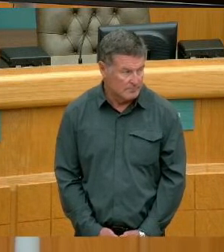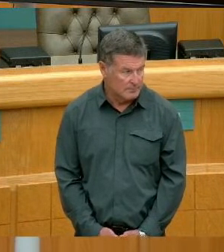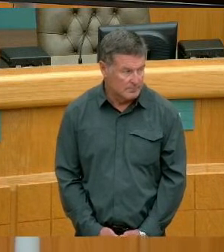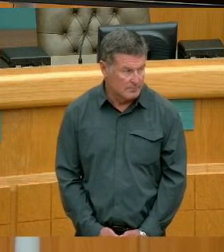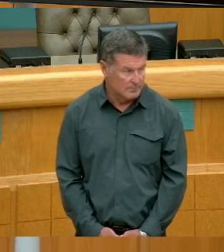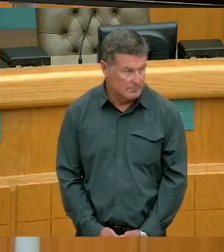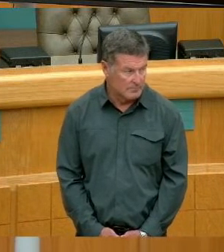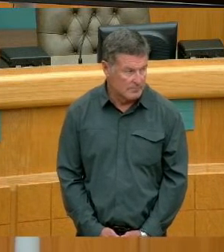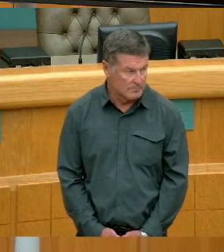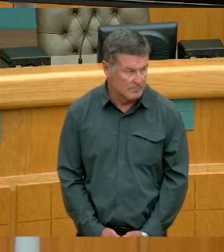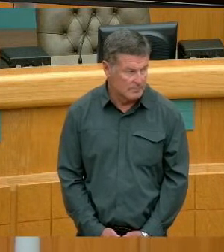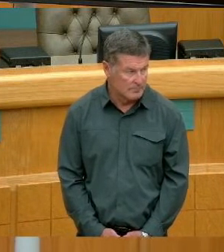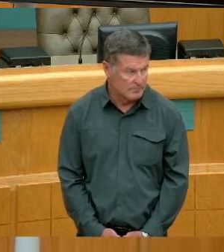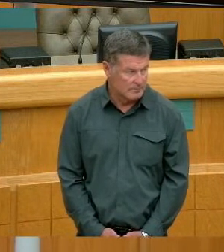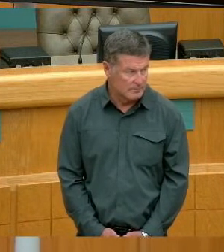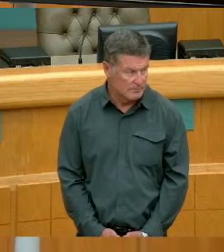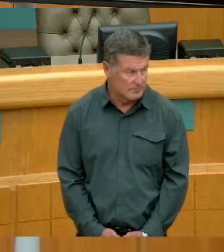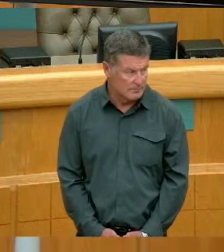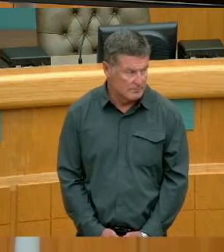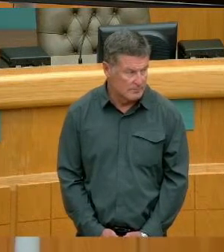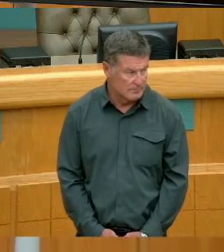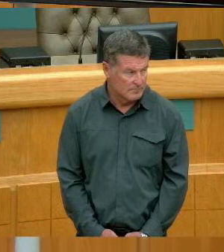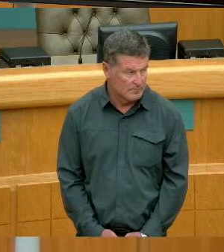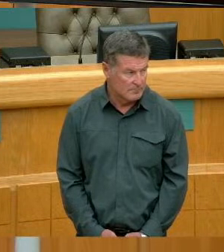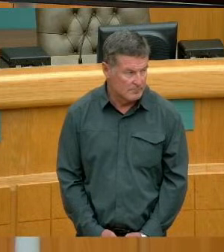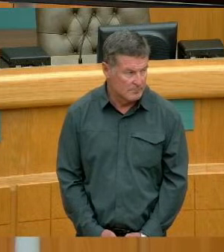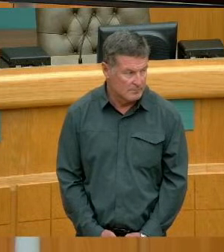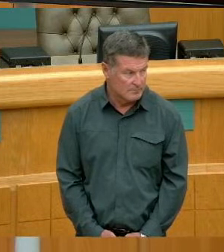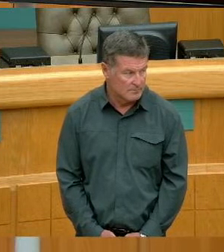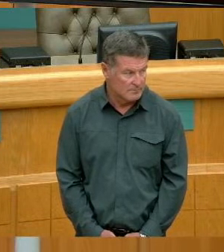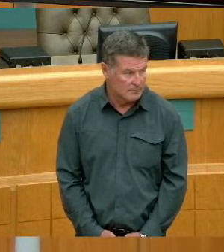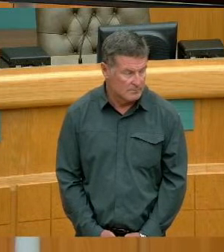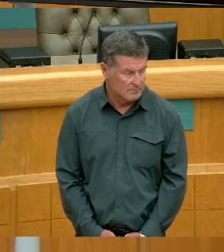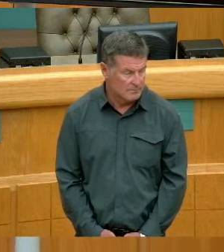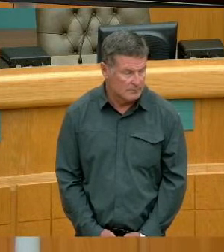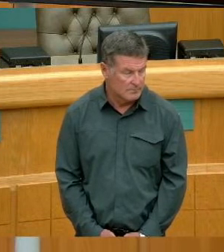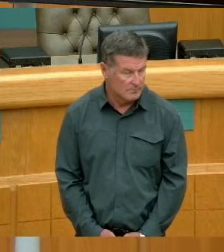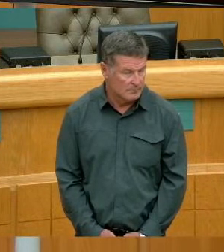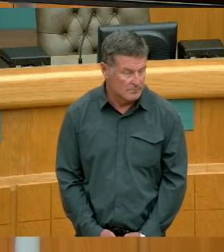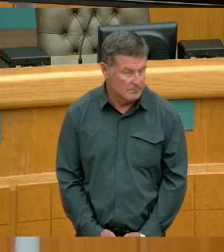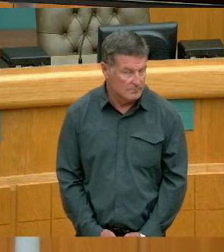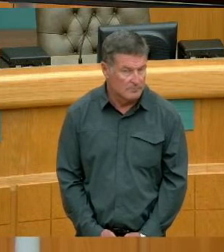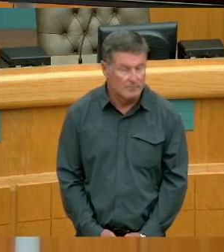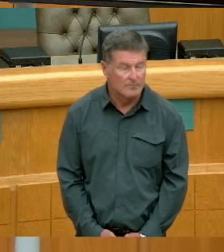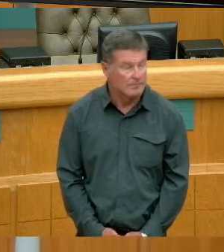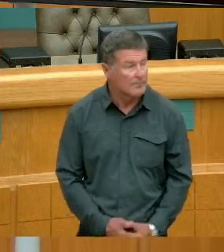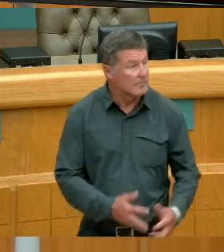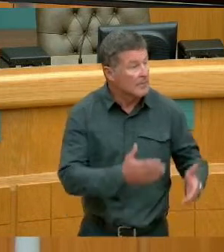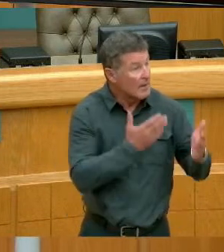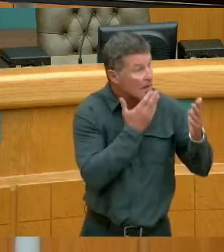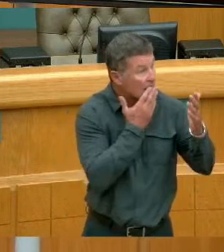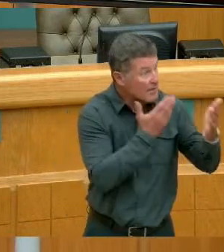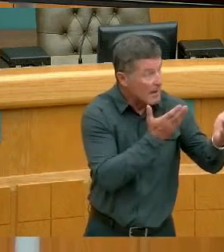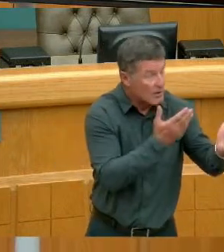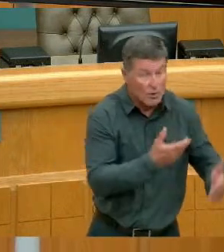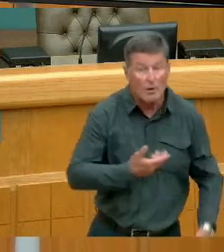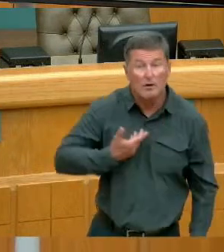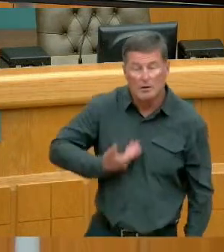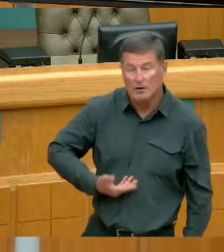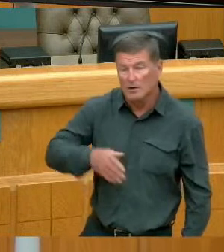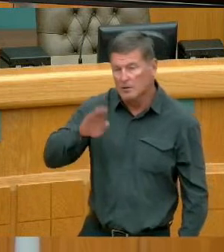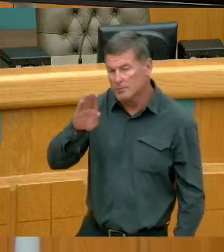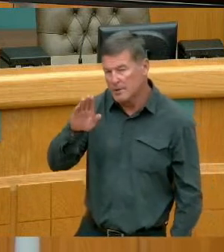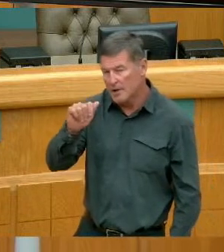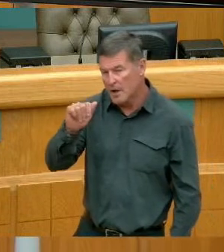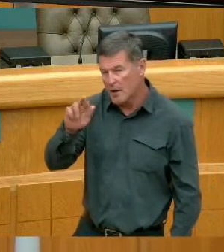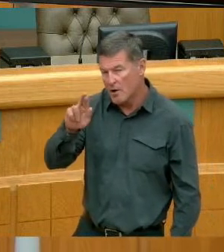Street. Esa información la vamos a notificar mediante el sistema Reverse Alert. Thank you so much. Barbara Canales, Nueces